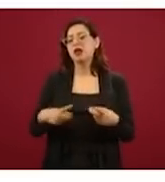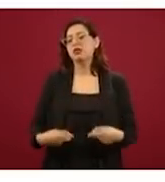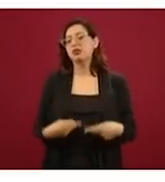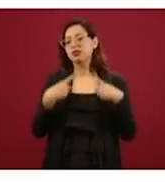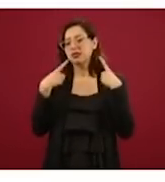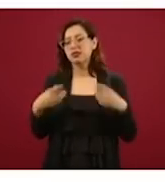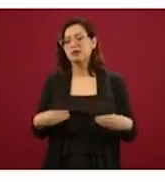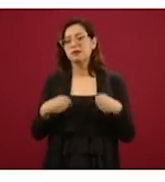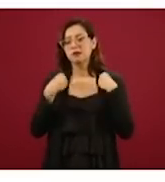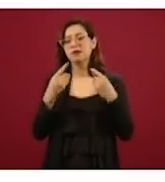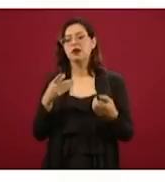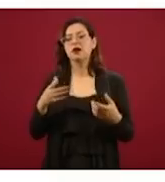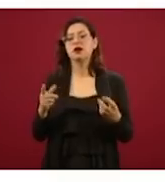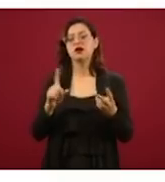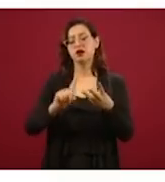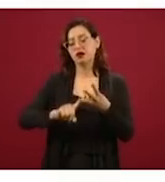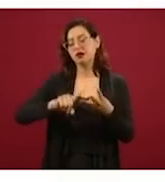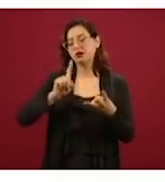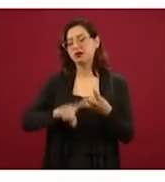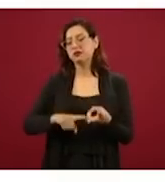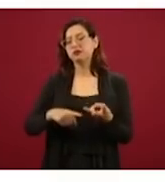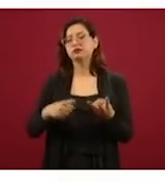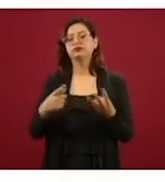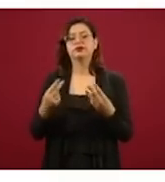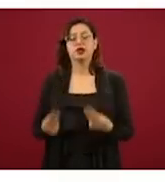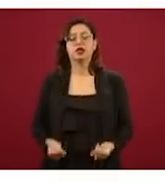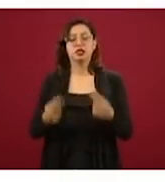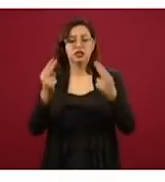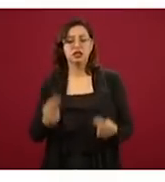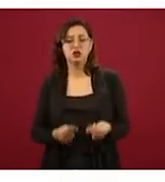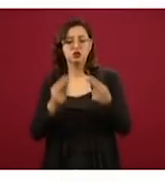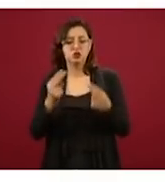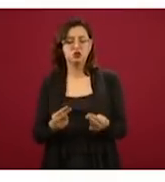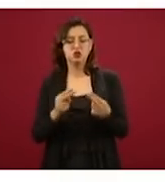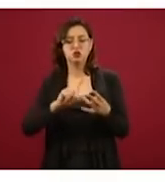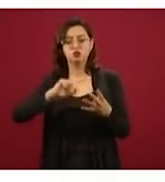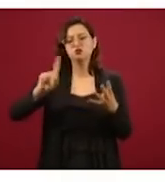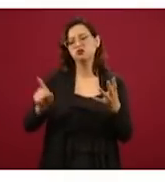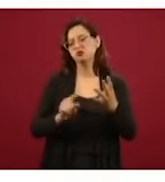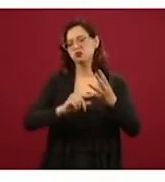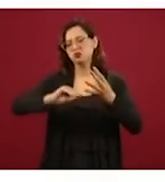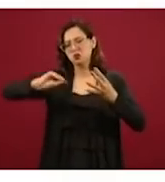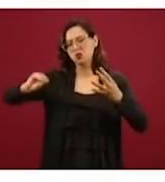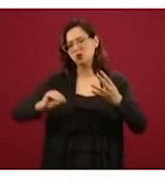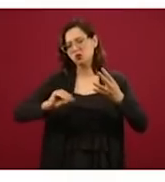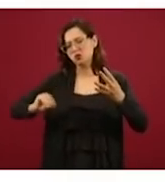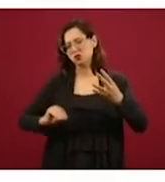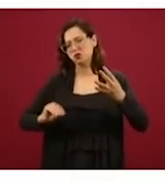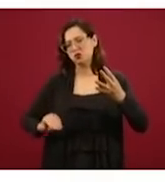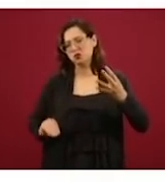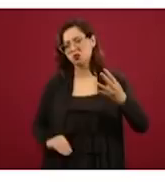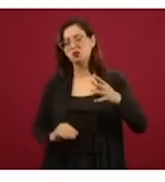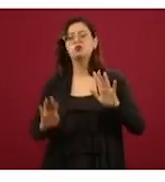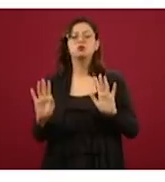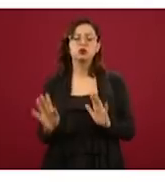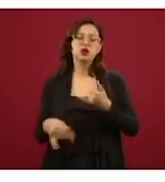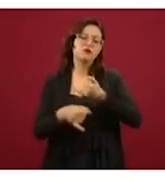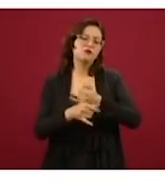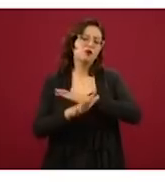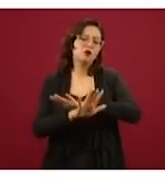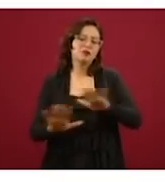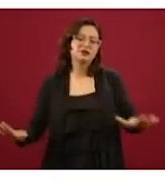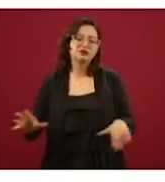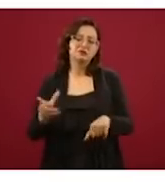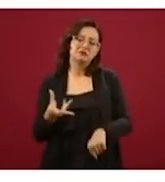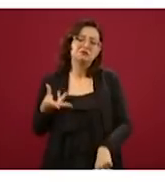actividad económica a la que se dedican, ahí esos son los requisitos de la ley, y hay otros campos adicionales que pueden o no llenarse de información adicional